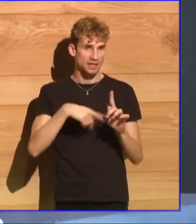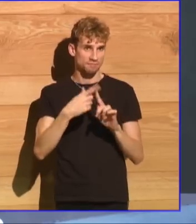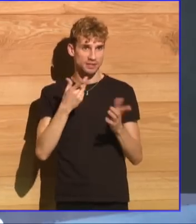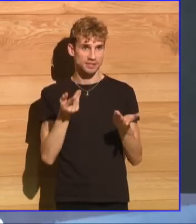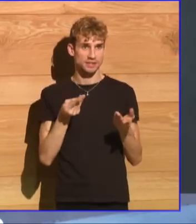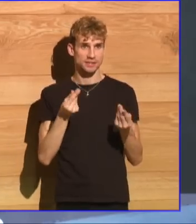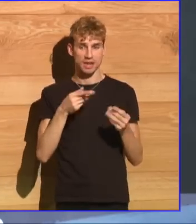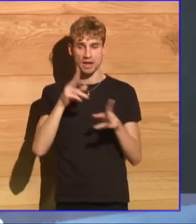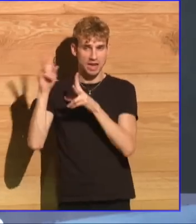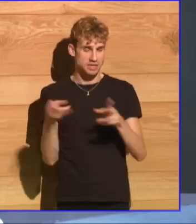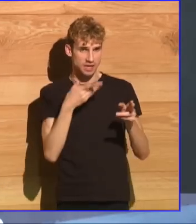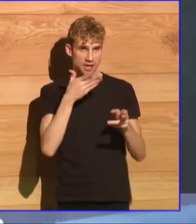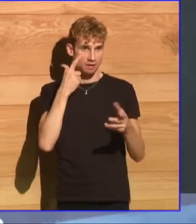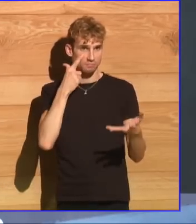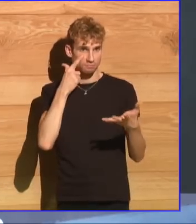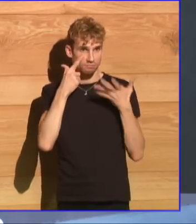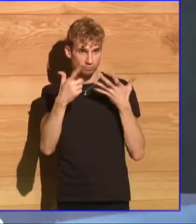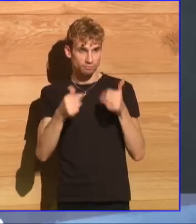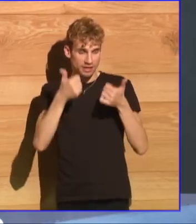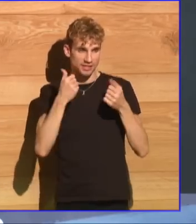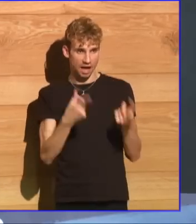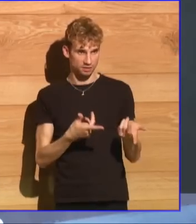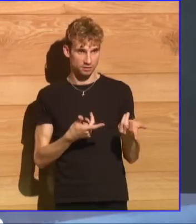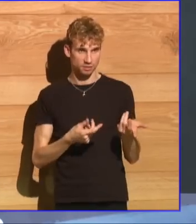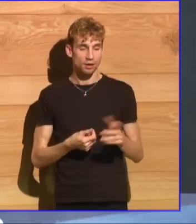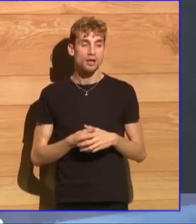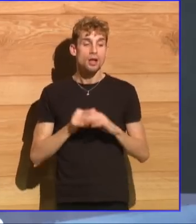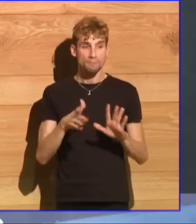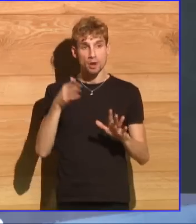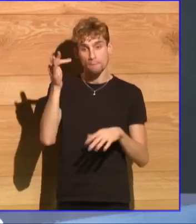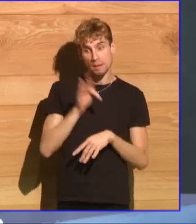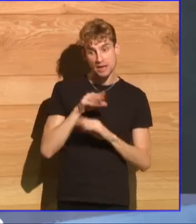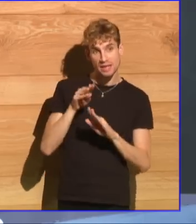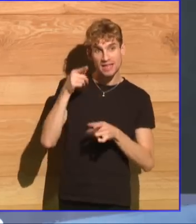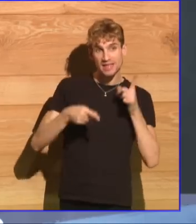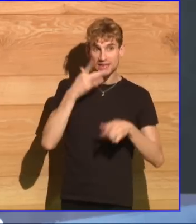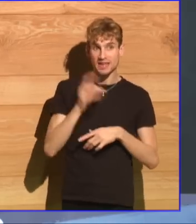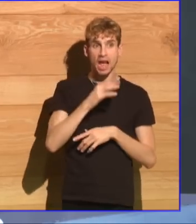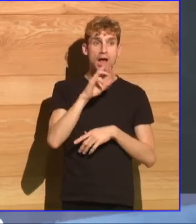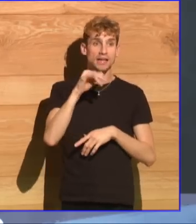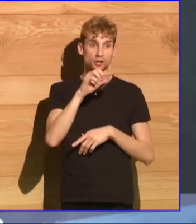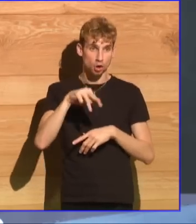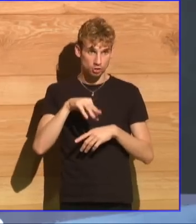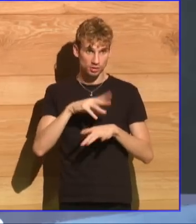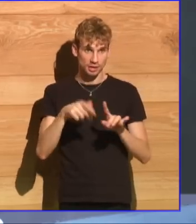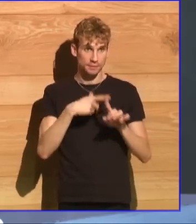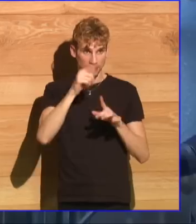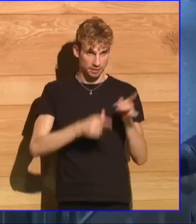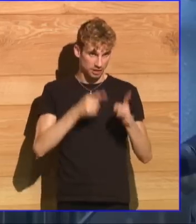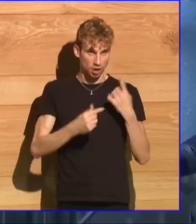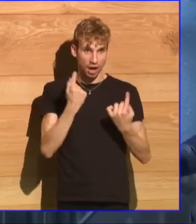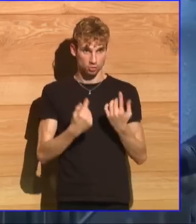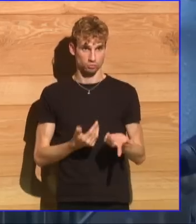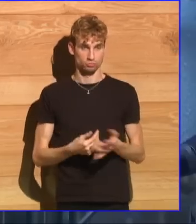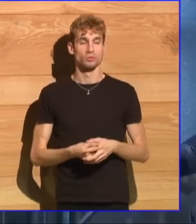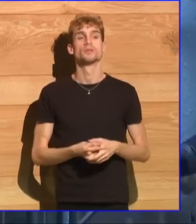por la serie, tiene una primera temporada muy interesante, pero cuya peli dirigió el propio Crichton, que también hizo sus pinitos como director. Pero para